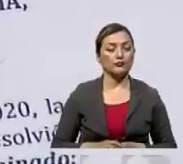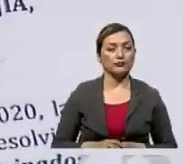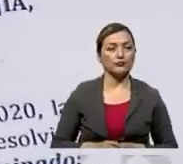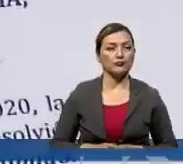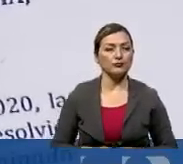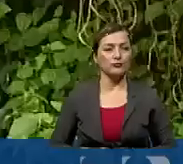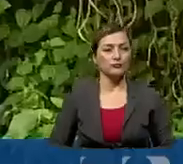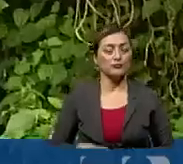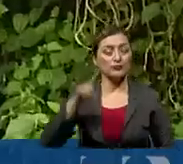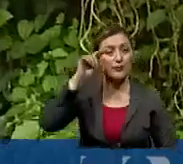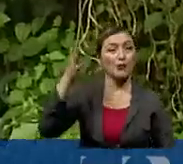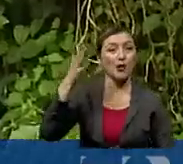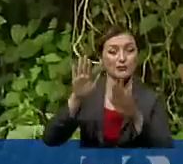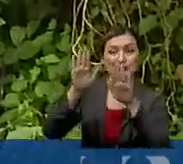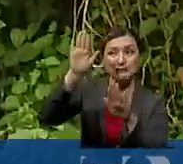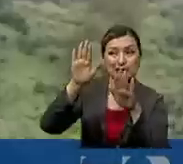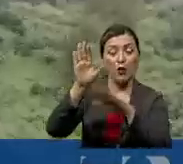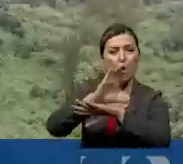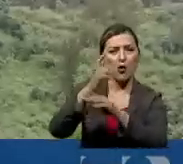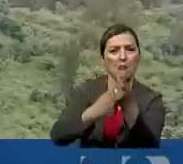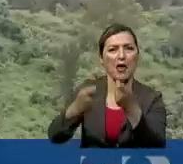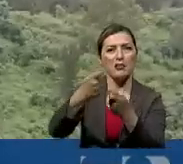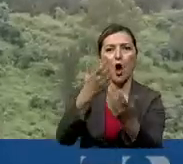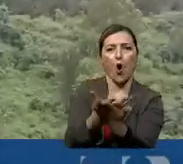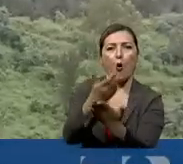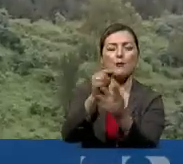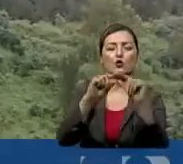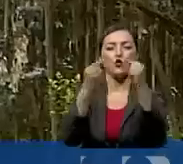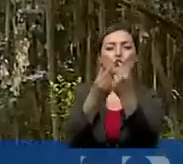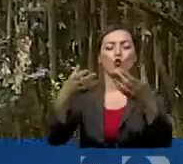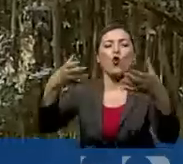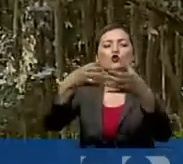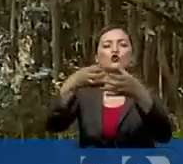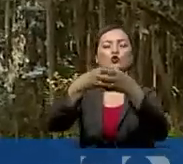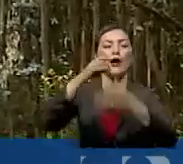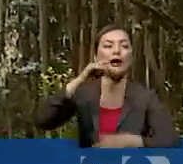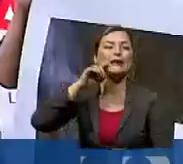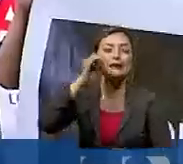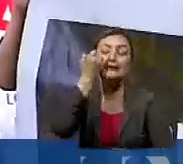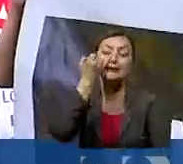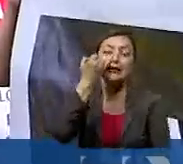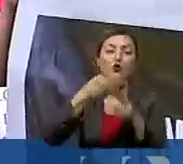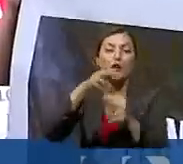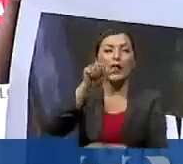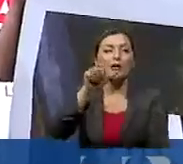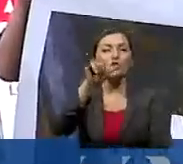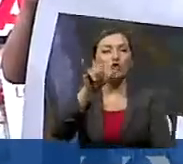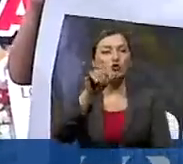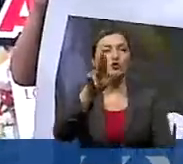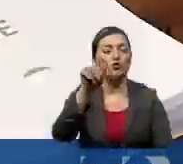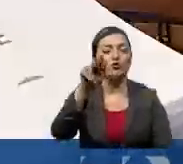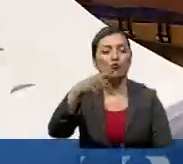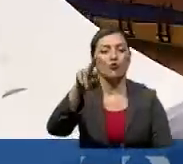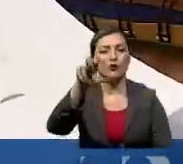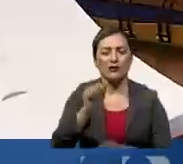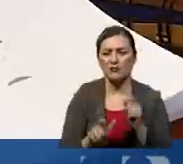Dos años después de haber sido subastado el bosque Santa Catalina a un grupo de indígenas denominado Ayupura, los habitantes y autoridades del Cantón